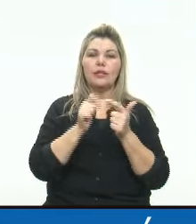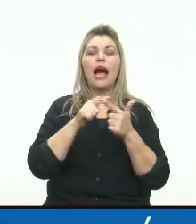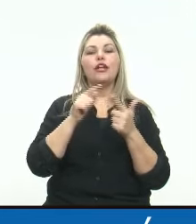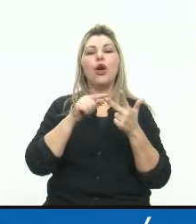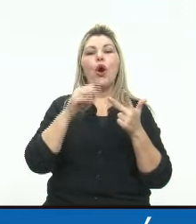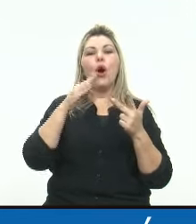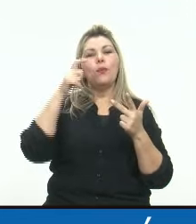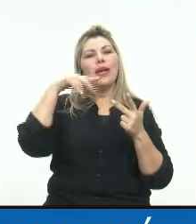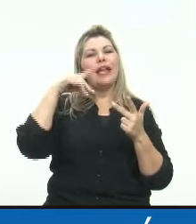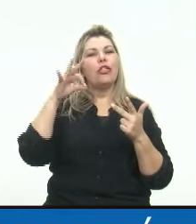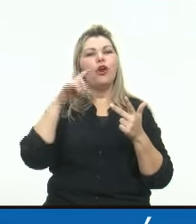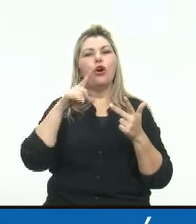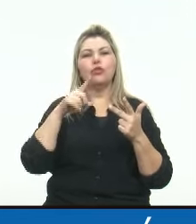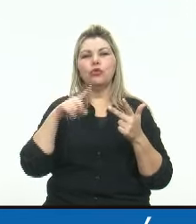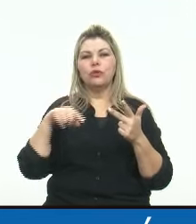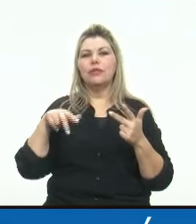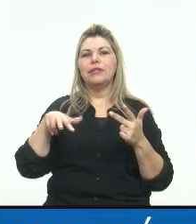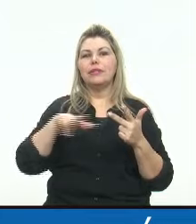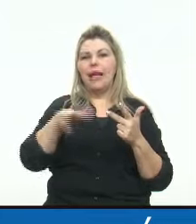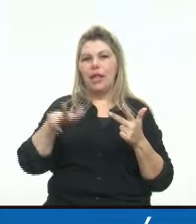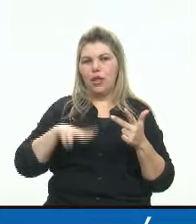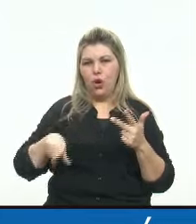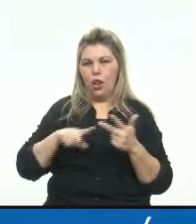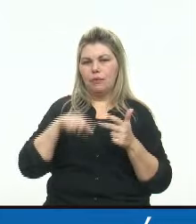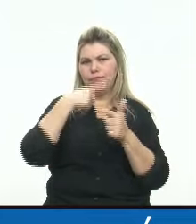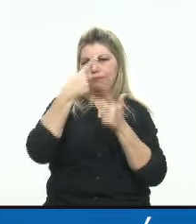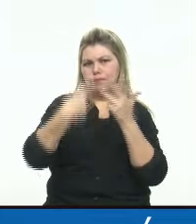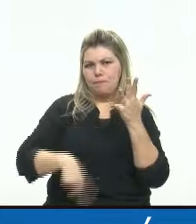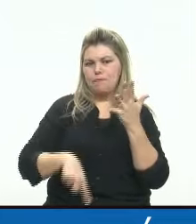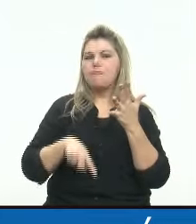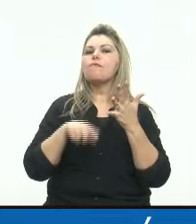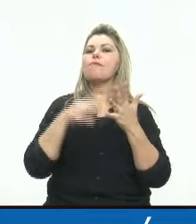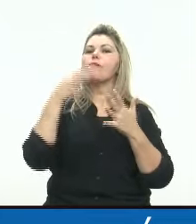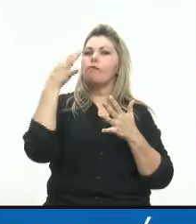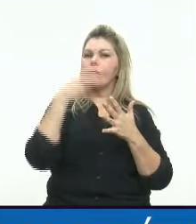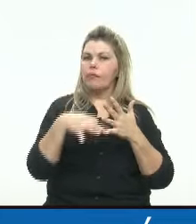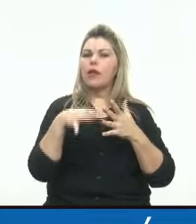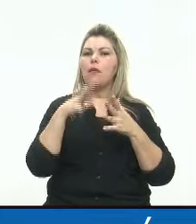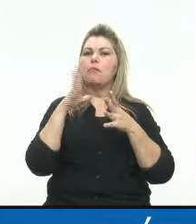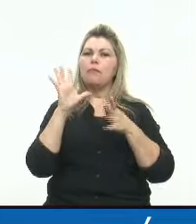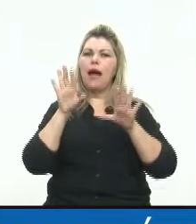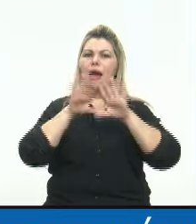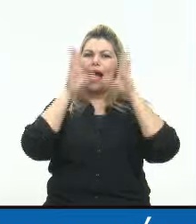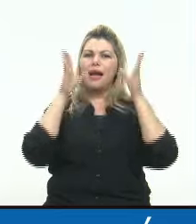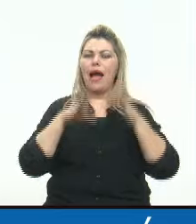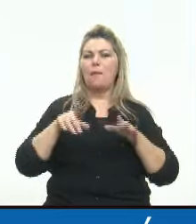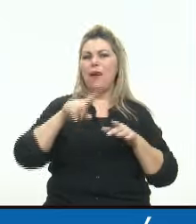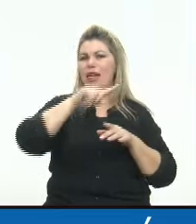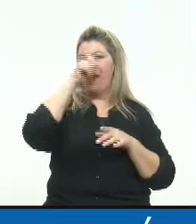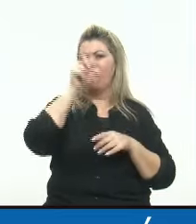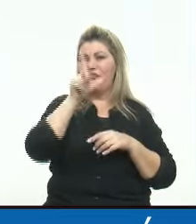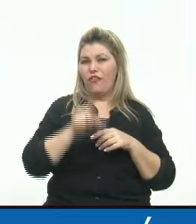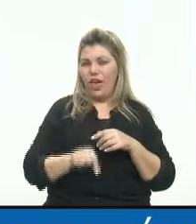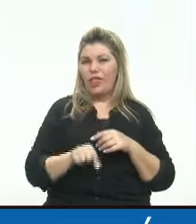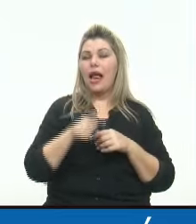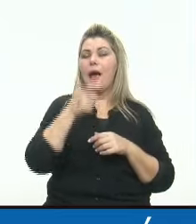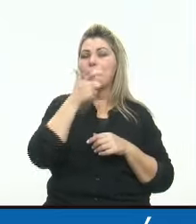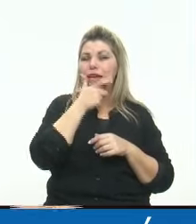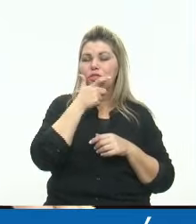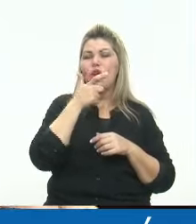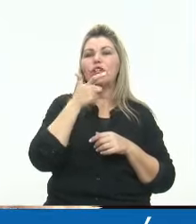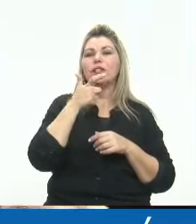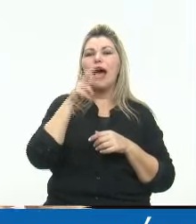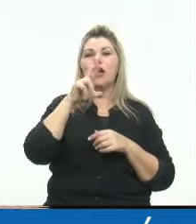se definirá un cronograma que incluirá las jurisdicciones de las Cámaras Federales de Mendoza, General Roca y Comodoro